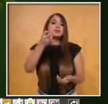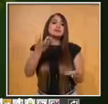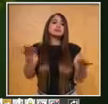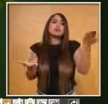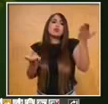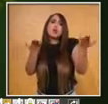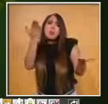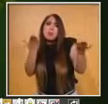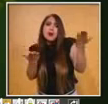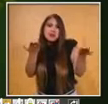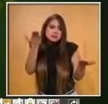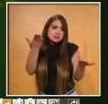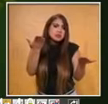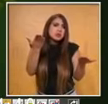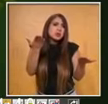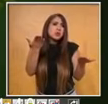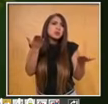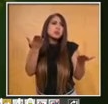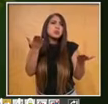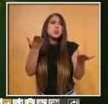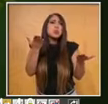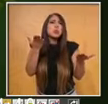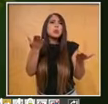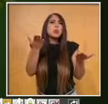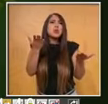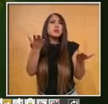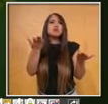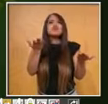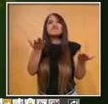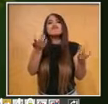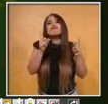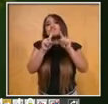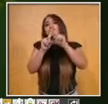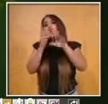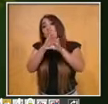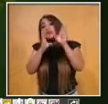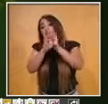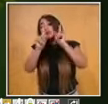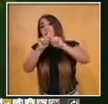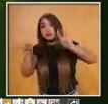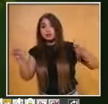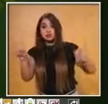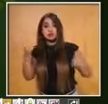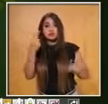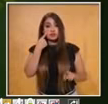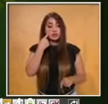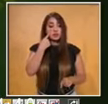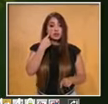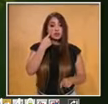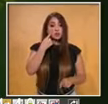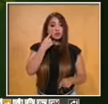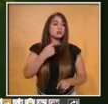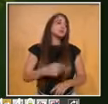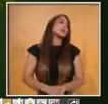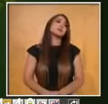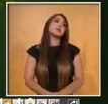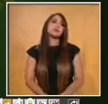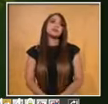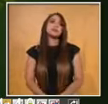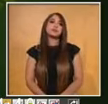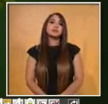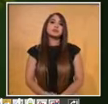o similitudes entre dos cosas diferentes. En este caso, vamos a ver